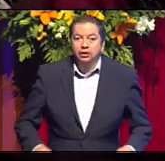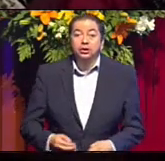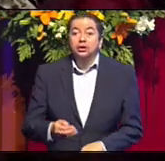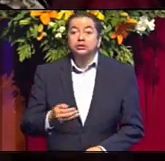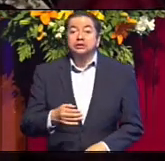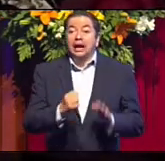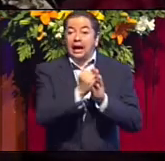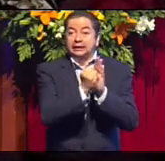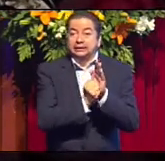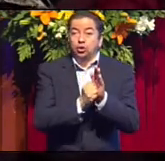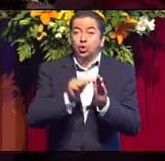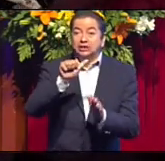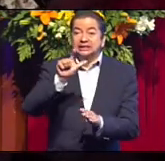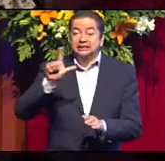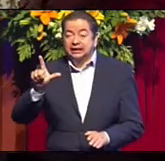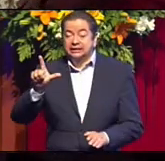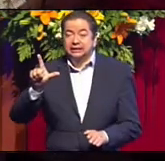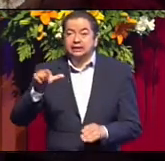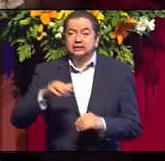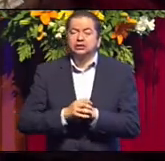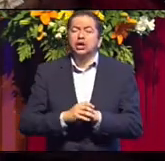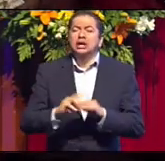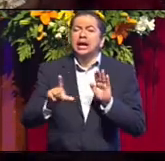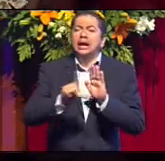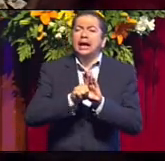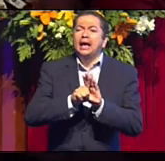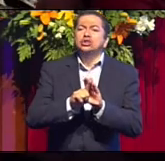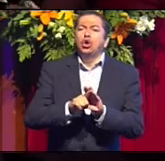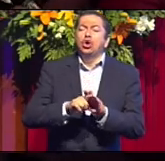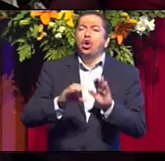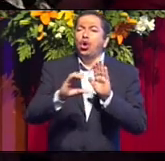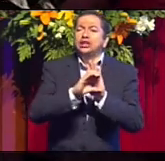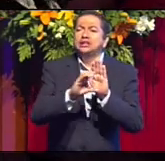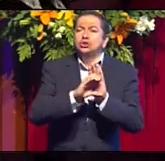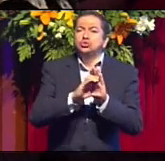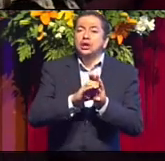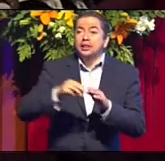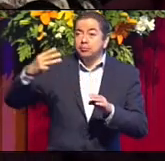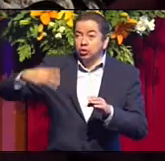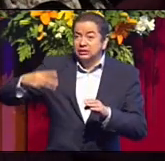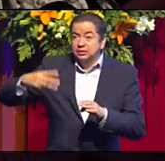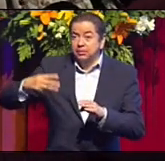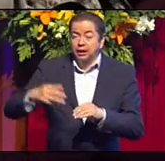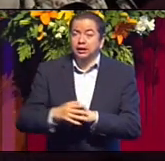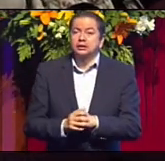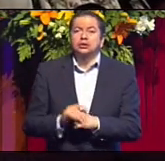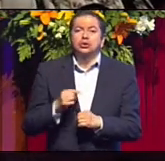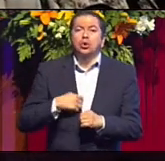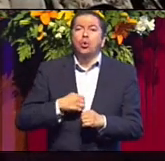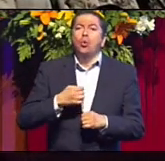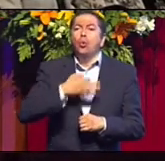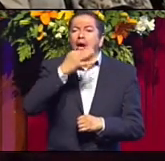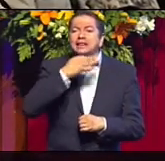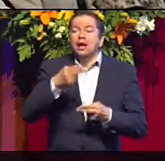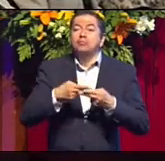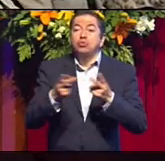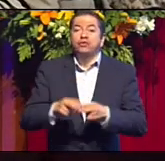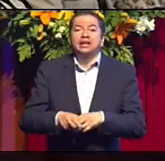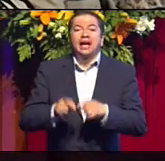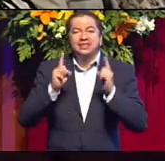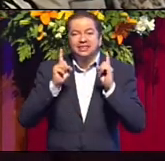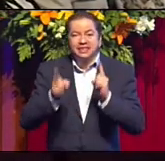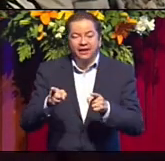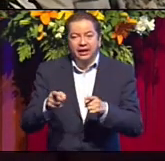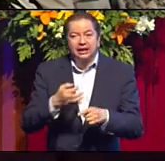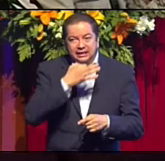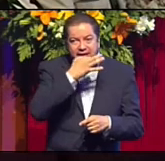Según el artículo número 67 de la Ley Orgánica Constitucional de Municipalidades, la cuenta pública debe hacer